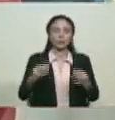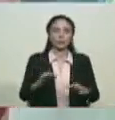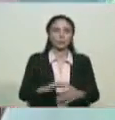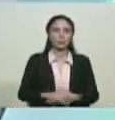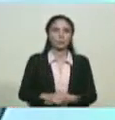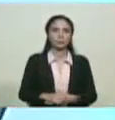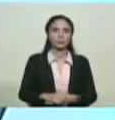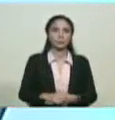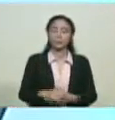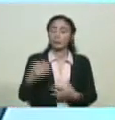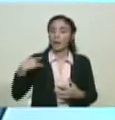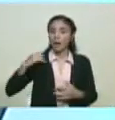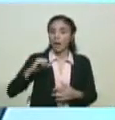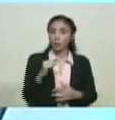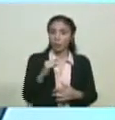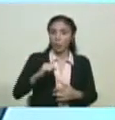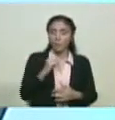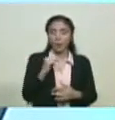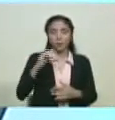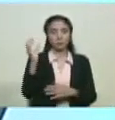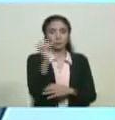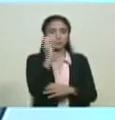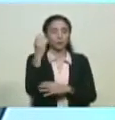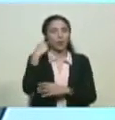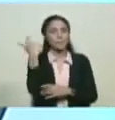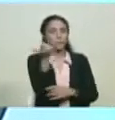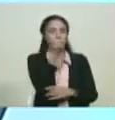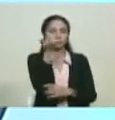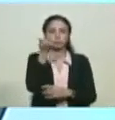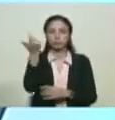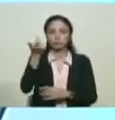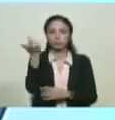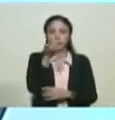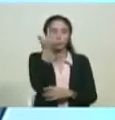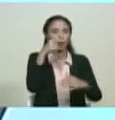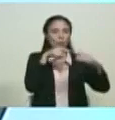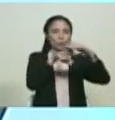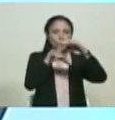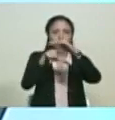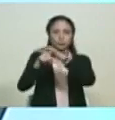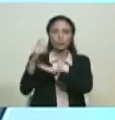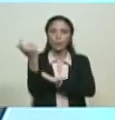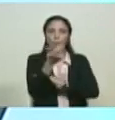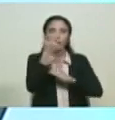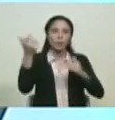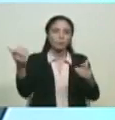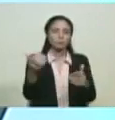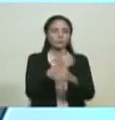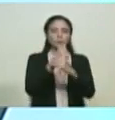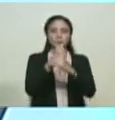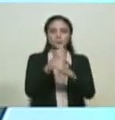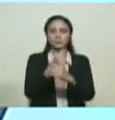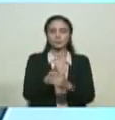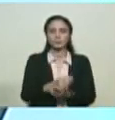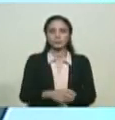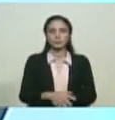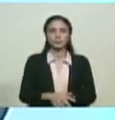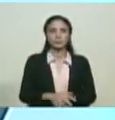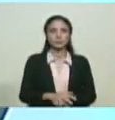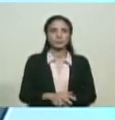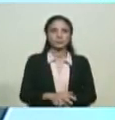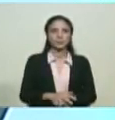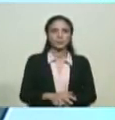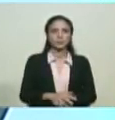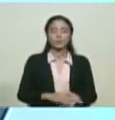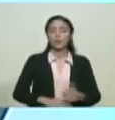la oligarquía bogotana lo siguió lo siguió lo siguió hasta que llegó la